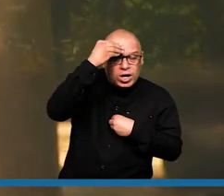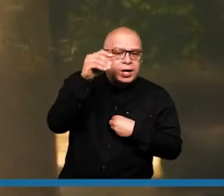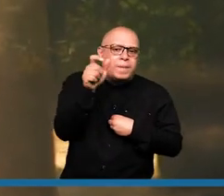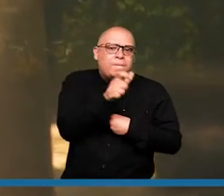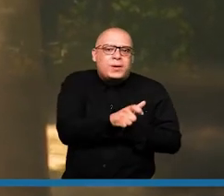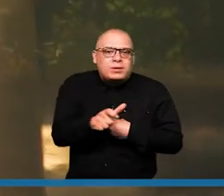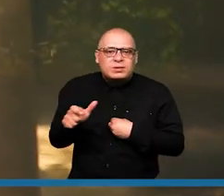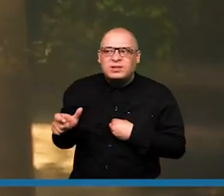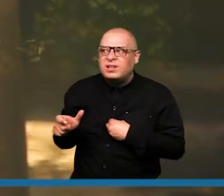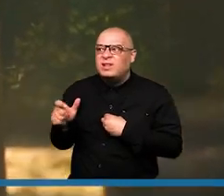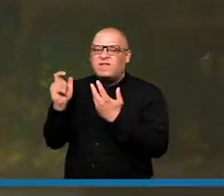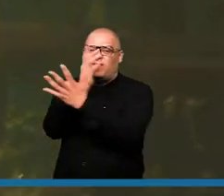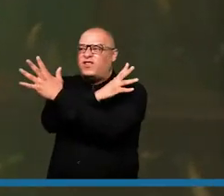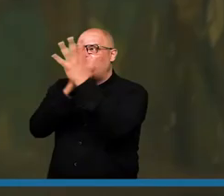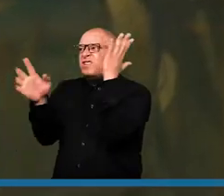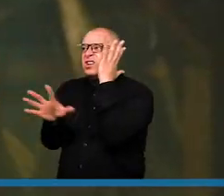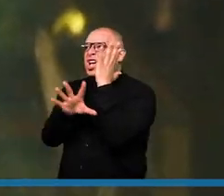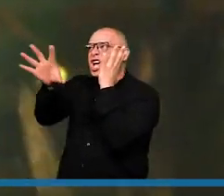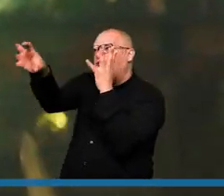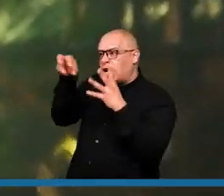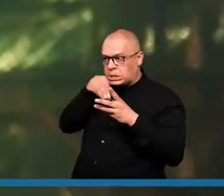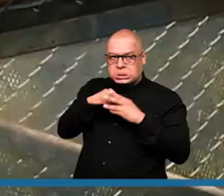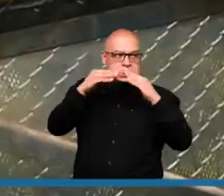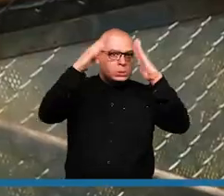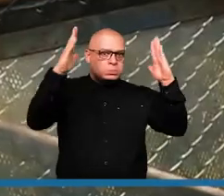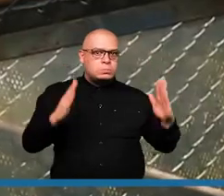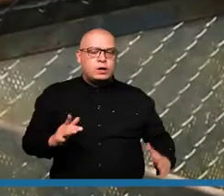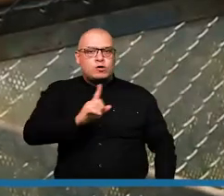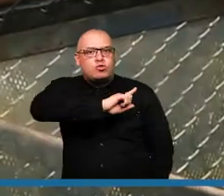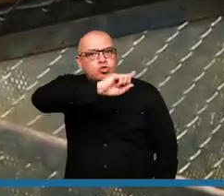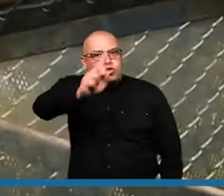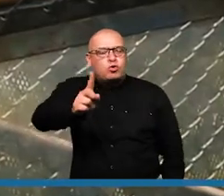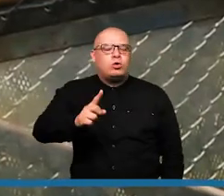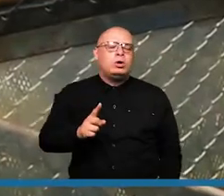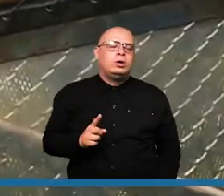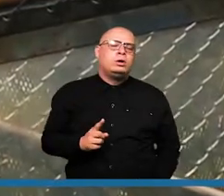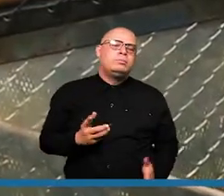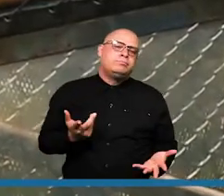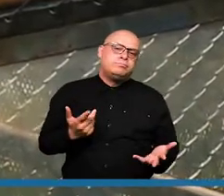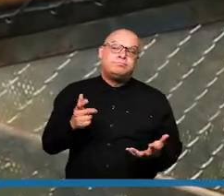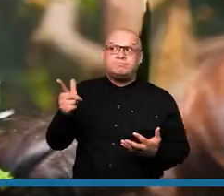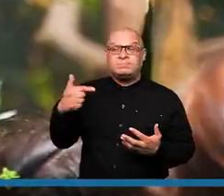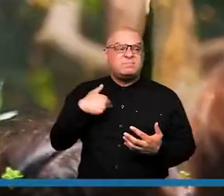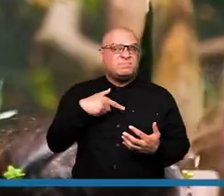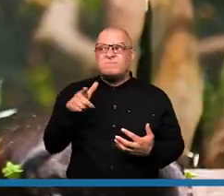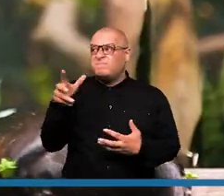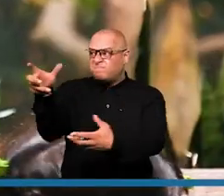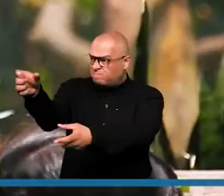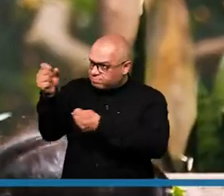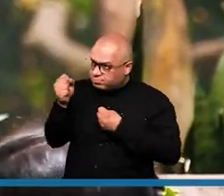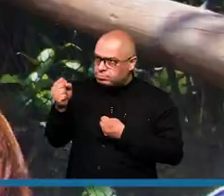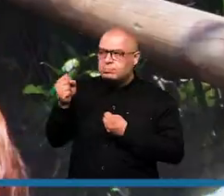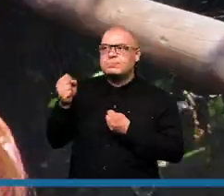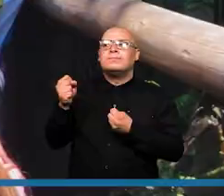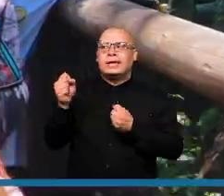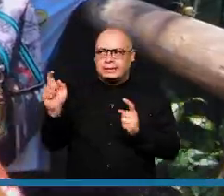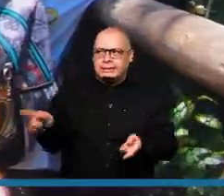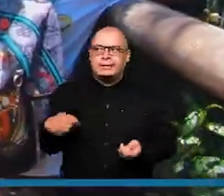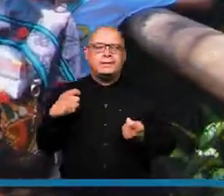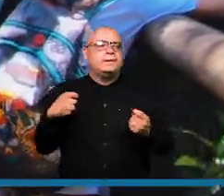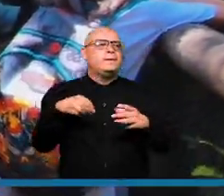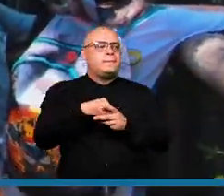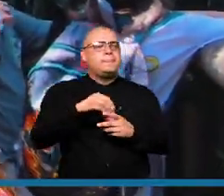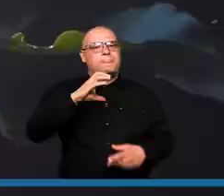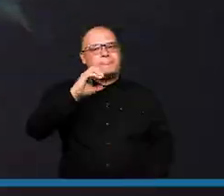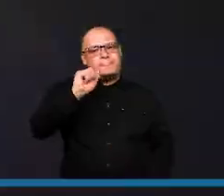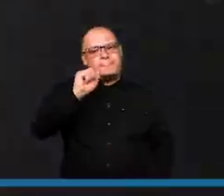algunas personas los sacan de sus bosques y eso no es correcto. Entonces las autoridades llegan, los rescatan y los llevan. ¿A dónde los llevan? Acá. A